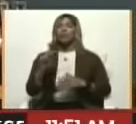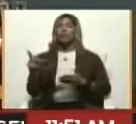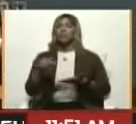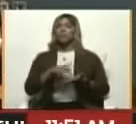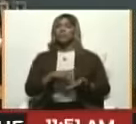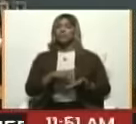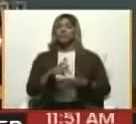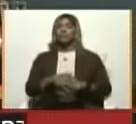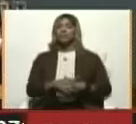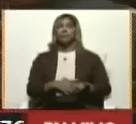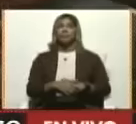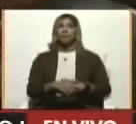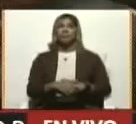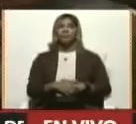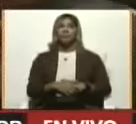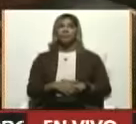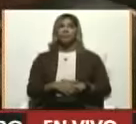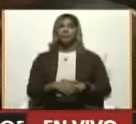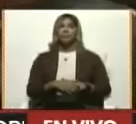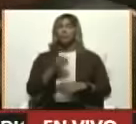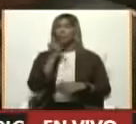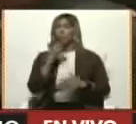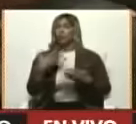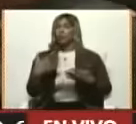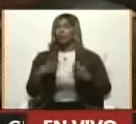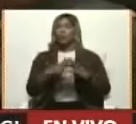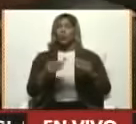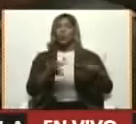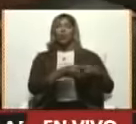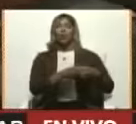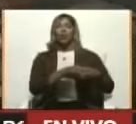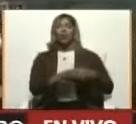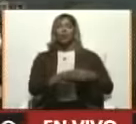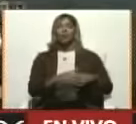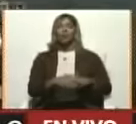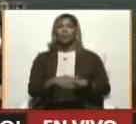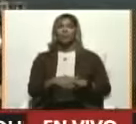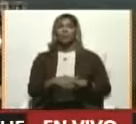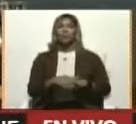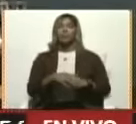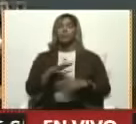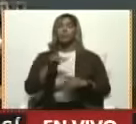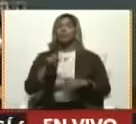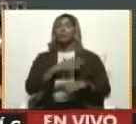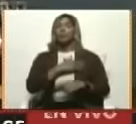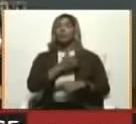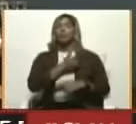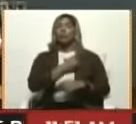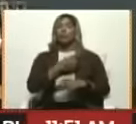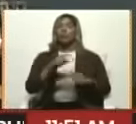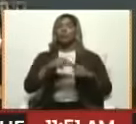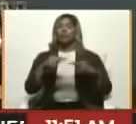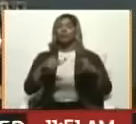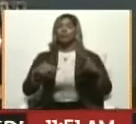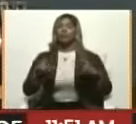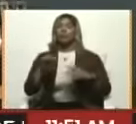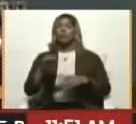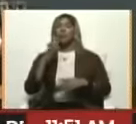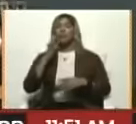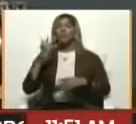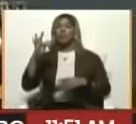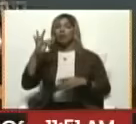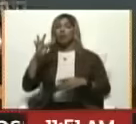con ustedes. Y bueno, todo el equipo, aquí están nuestros directores generales de línea y fiscales